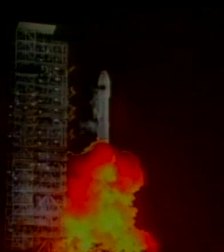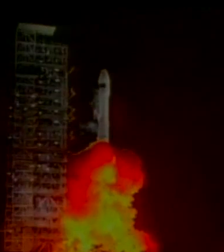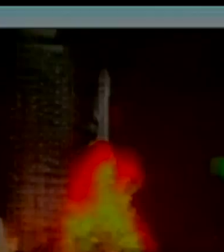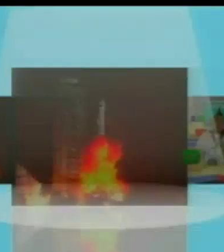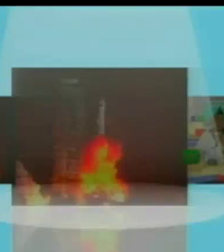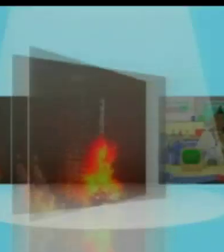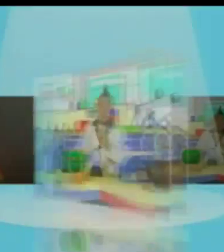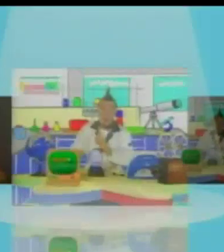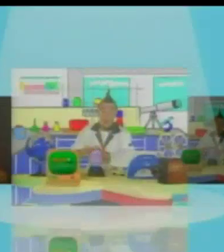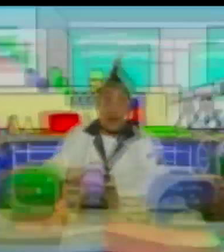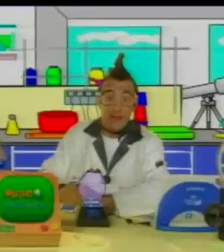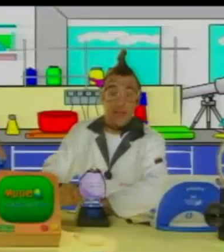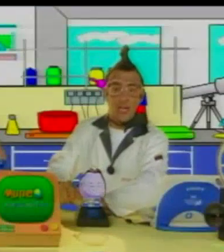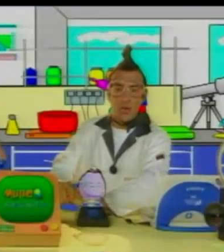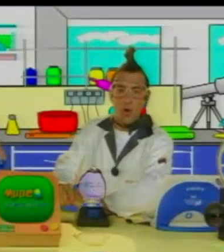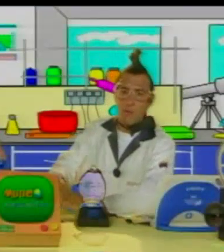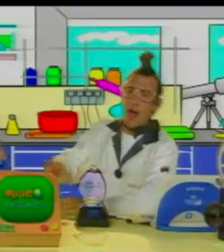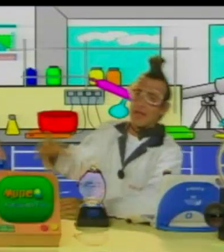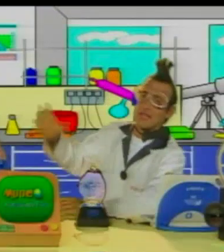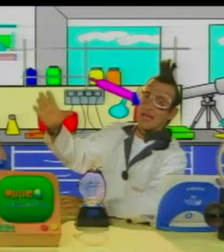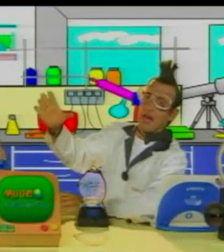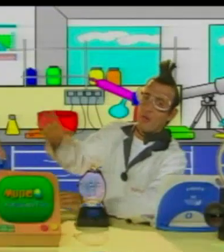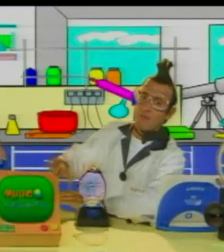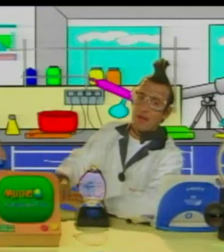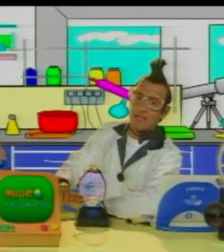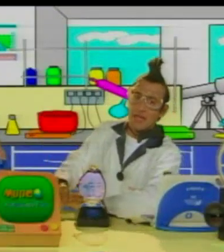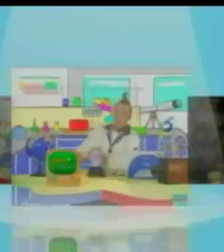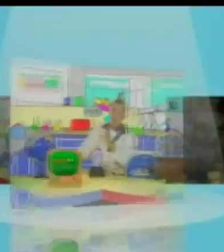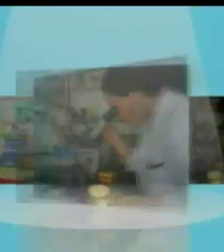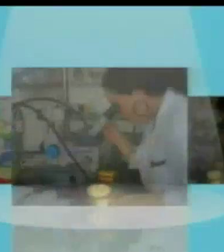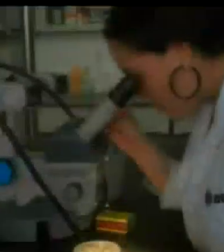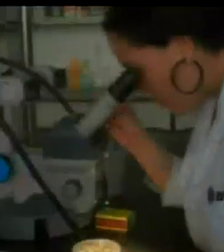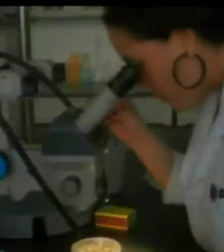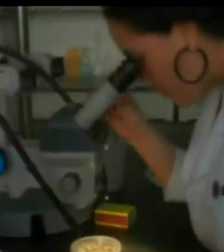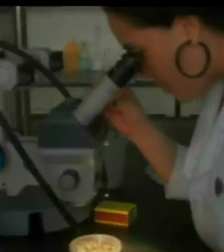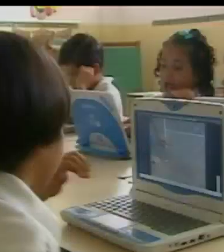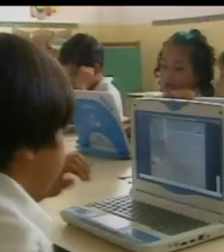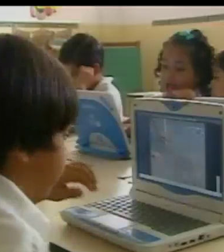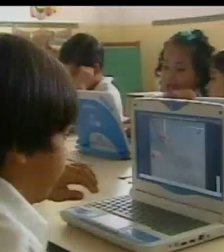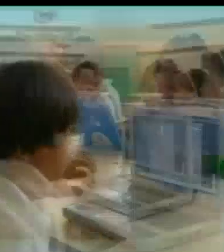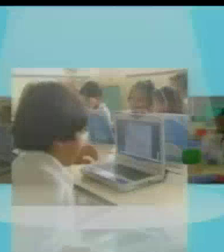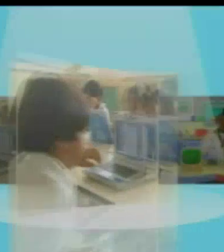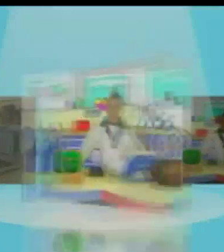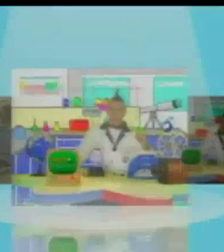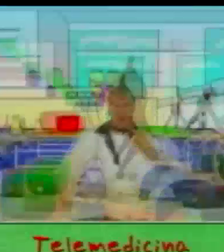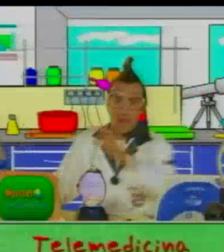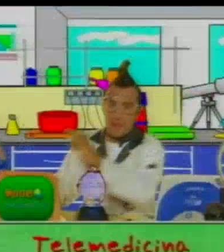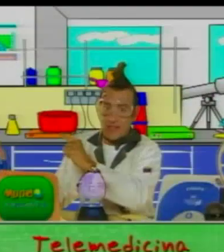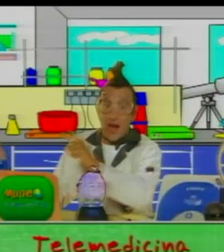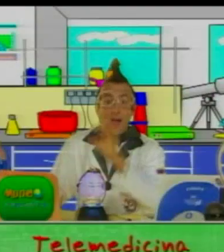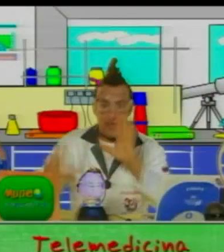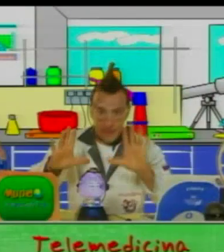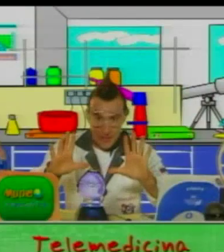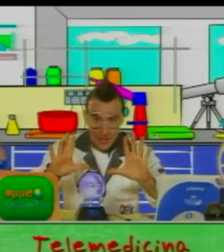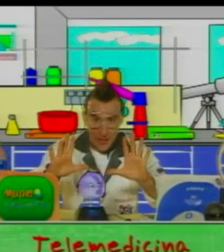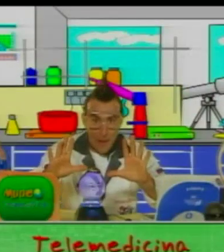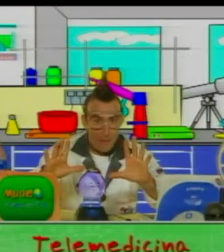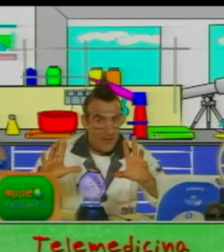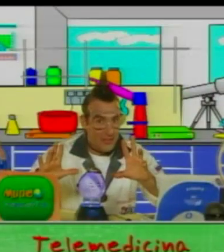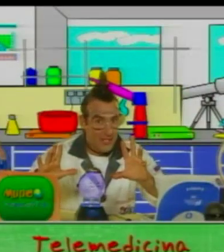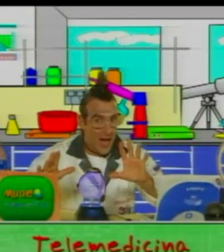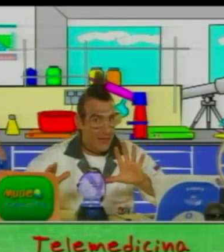través de ellos es posible llevar hasta el rincón más alejado del país salud y educación mediante la telemedicina, es